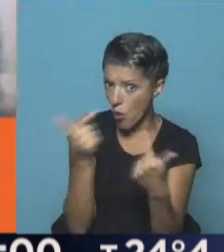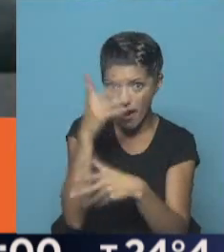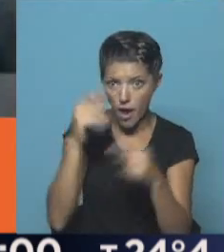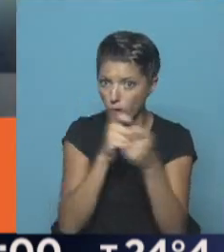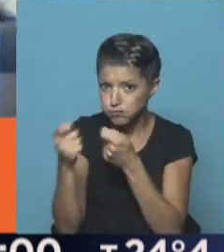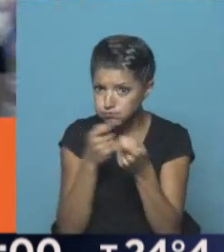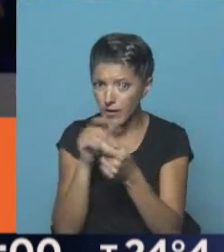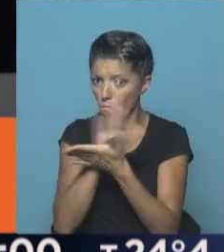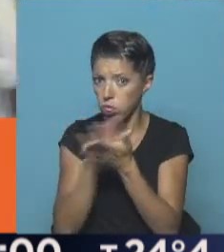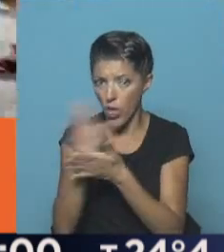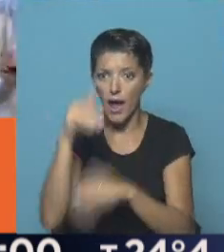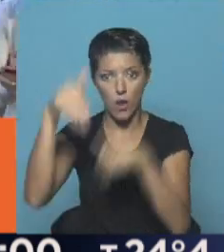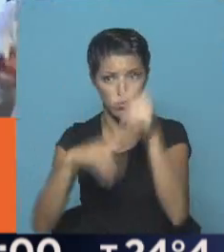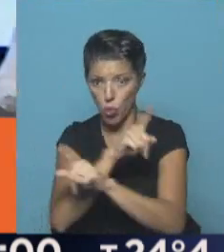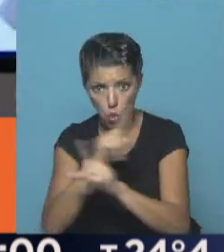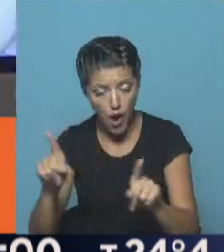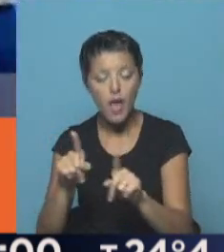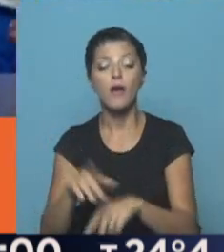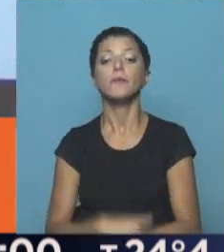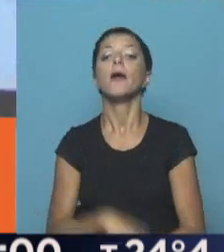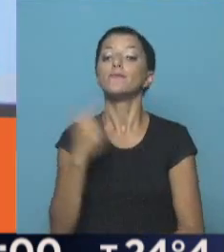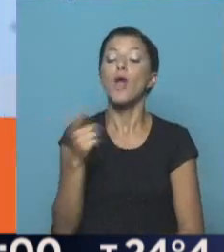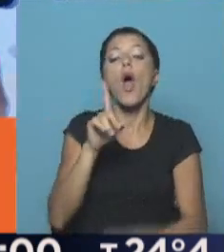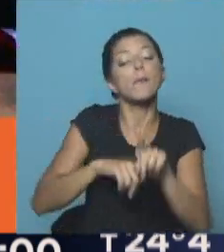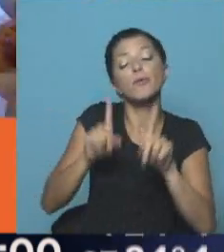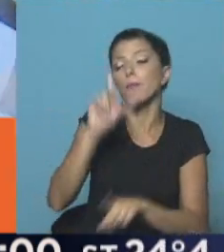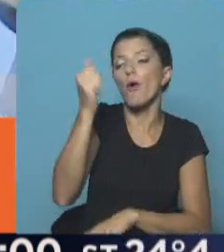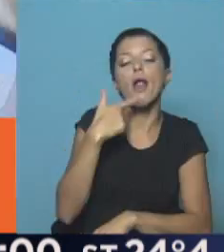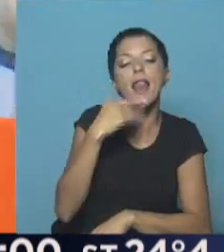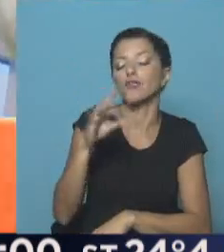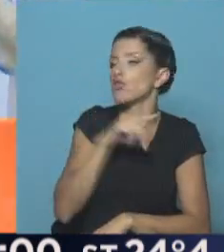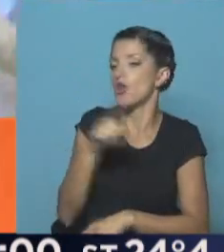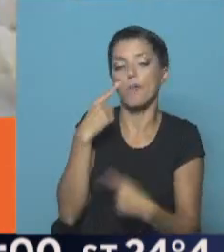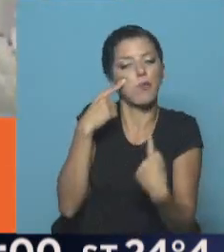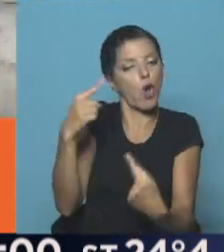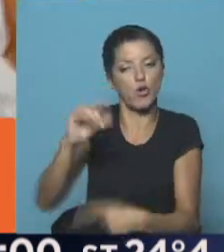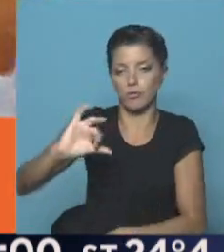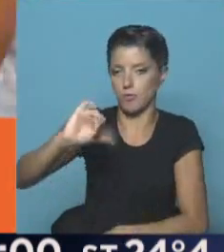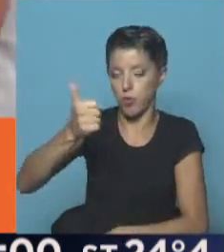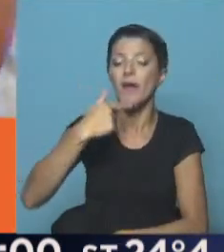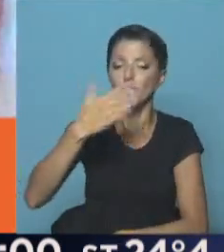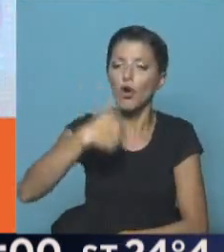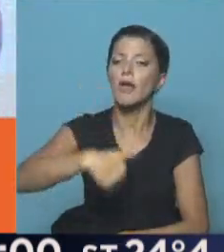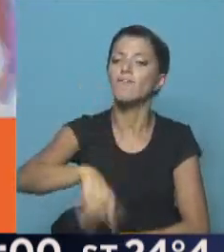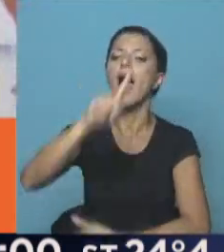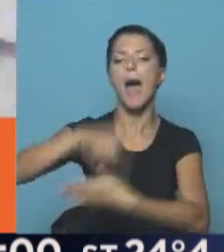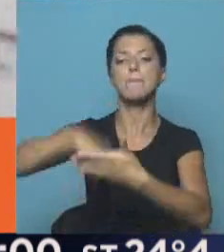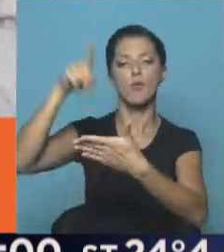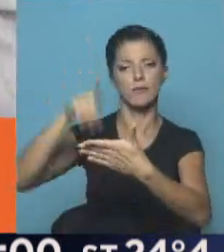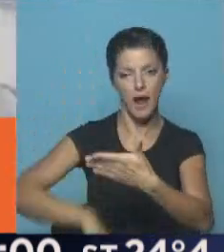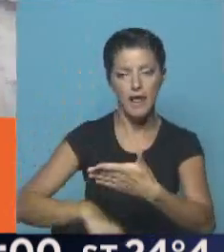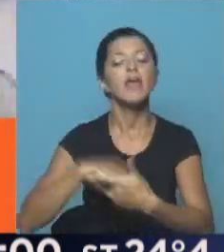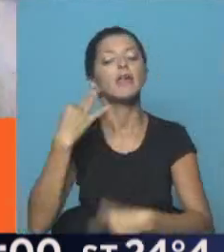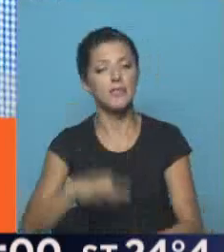el candidato opositor Guillermo Lasso continúa desconociendo los resultados y anuncia una inminente impugnación que obligue